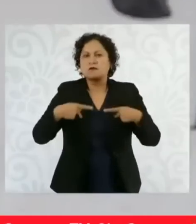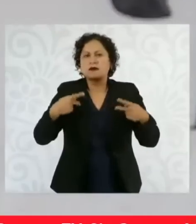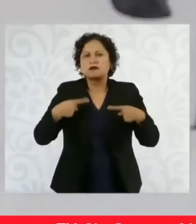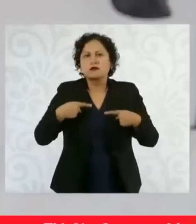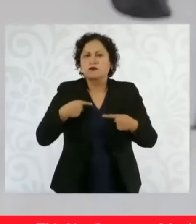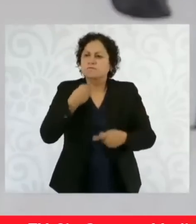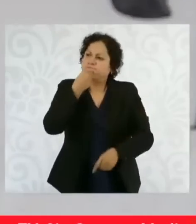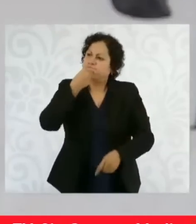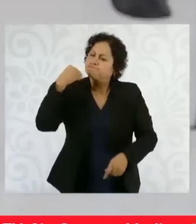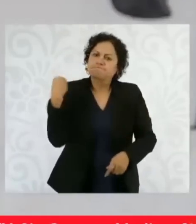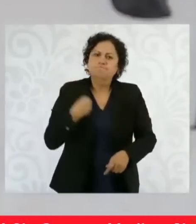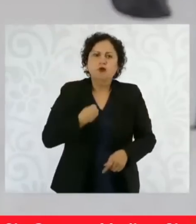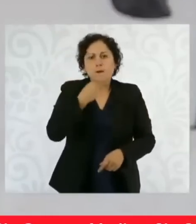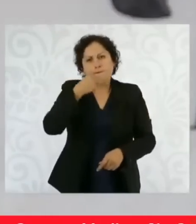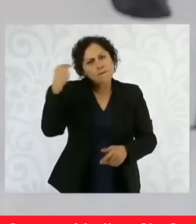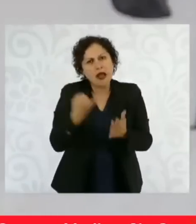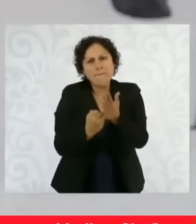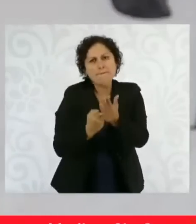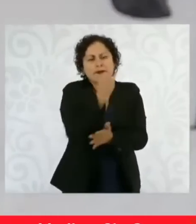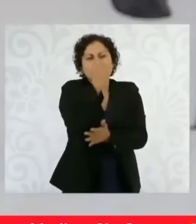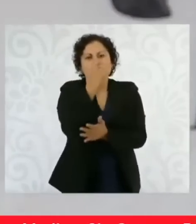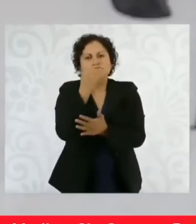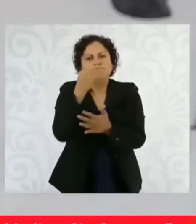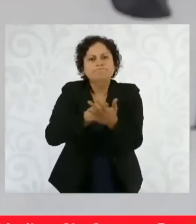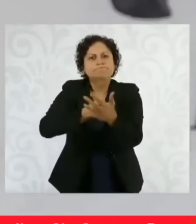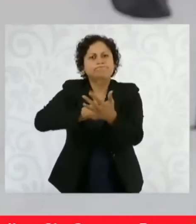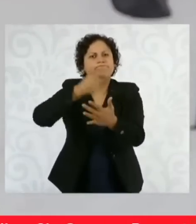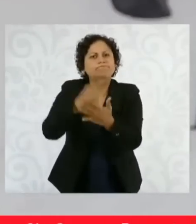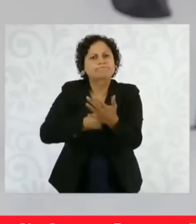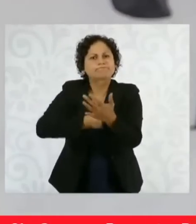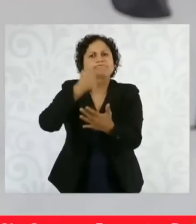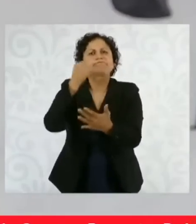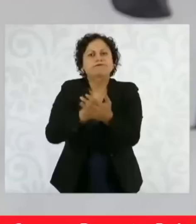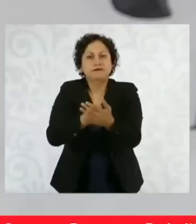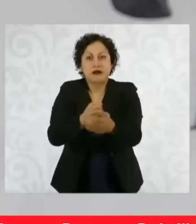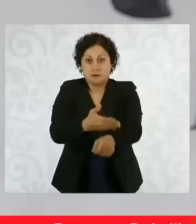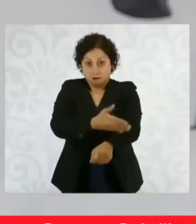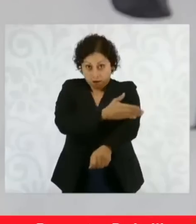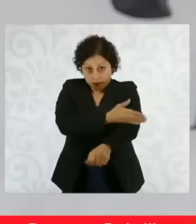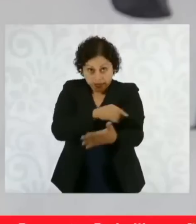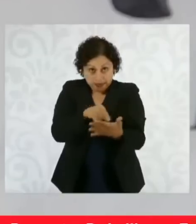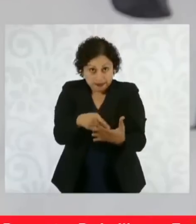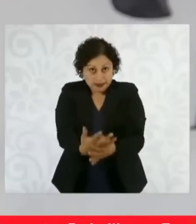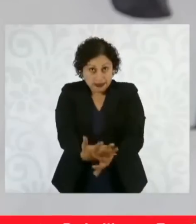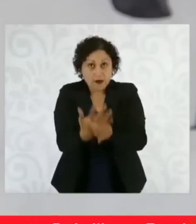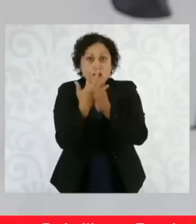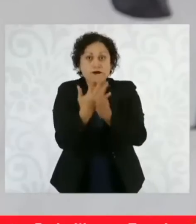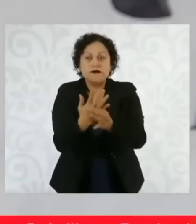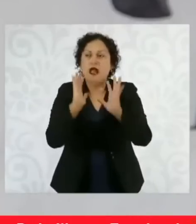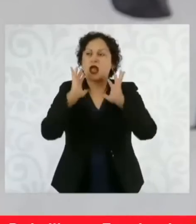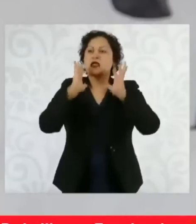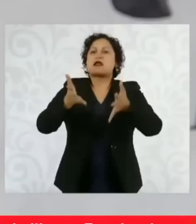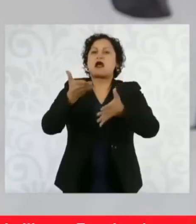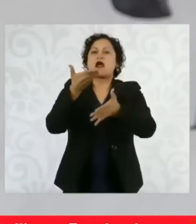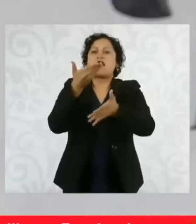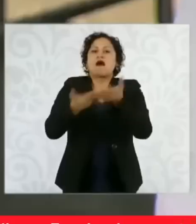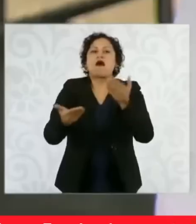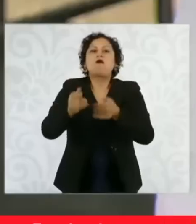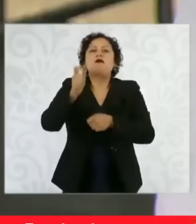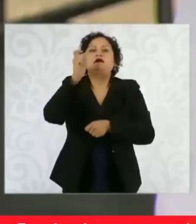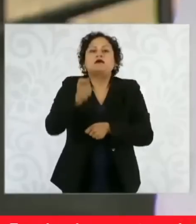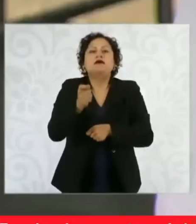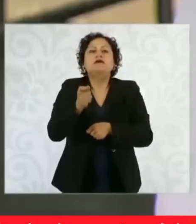mayores sacrificios. Ha llegado, decía Madero, uno de esos momentos,